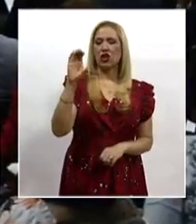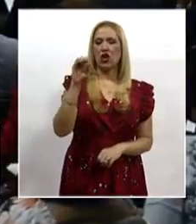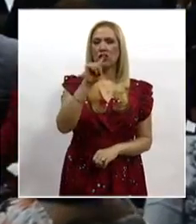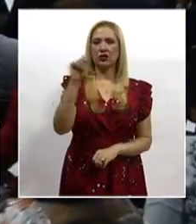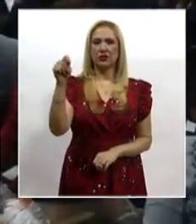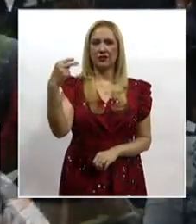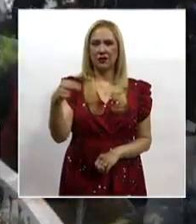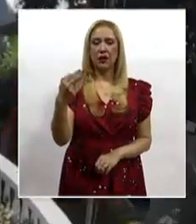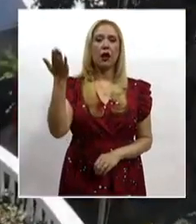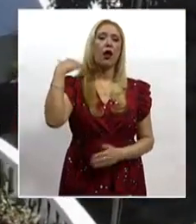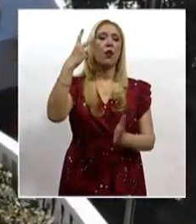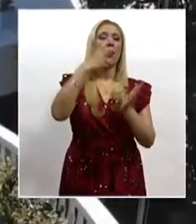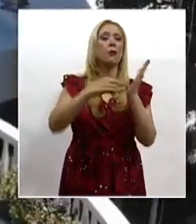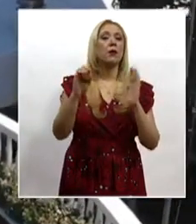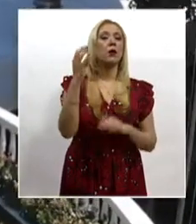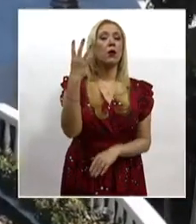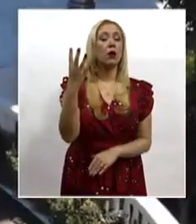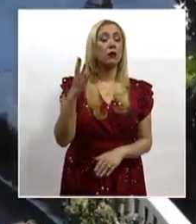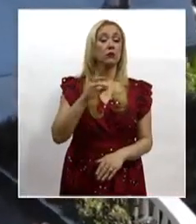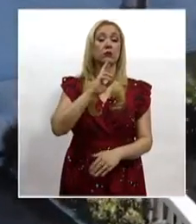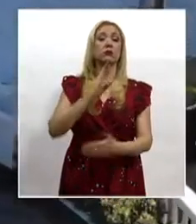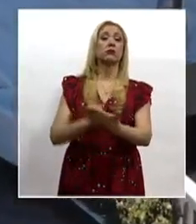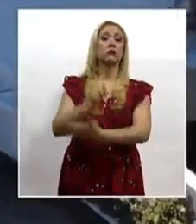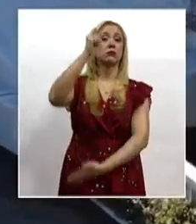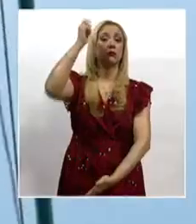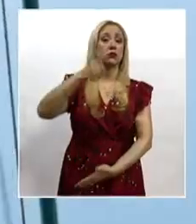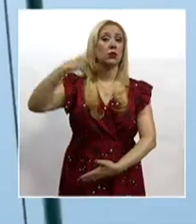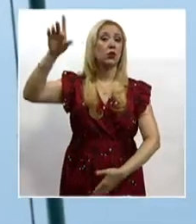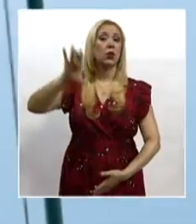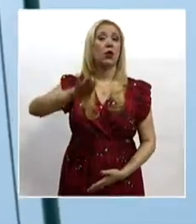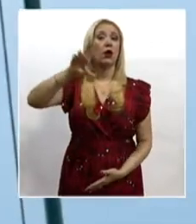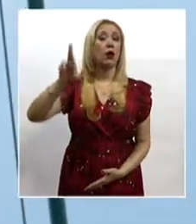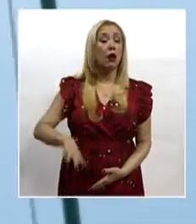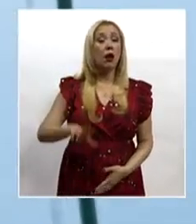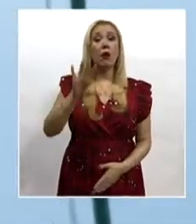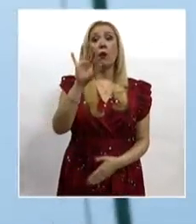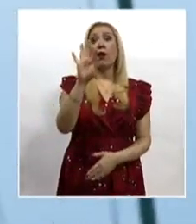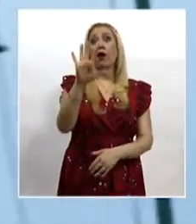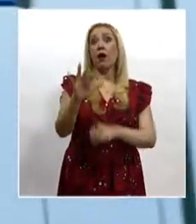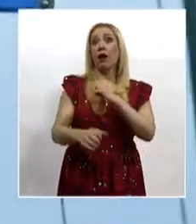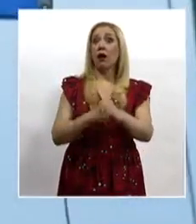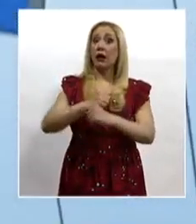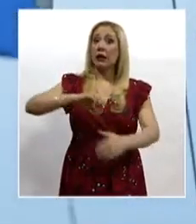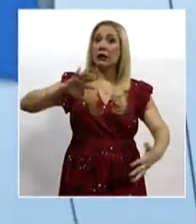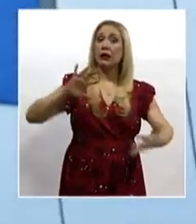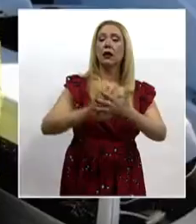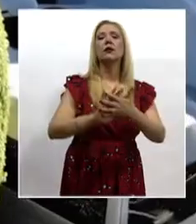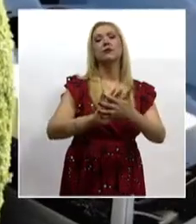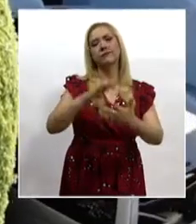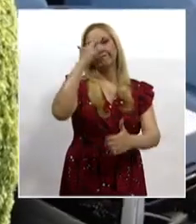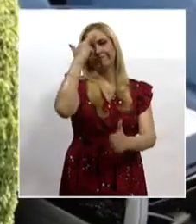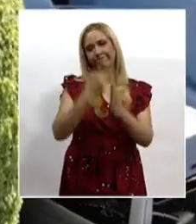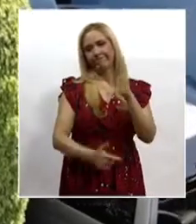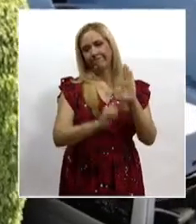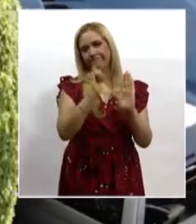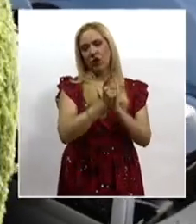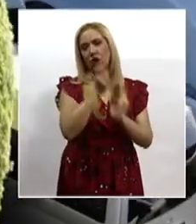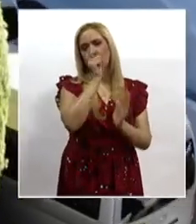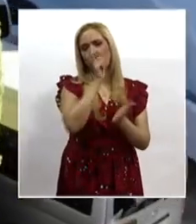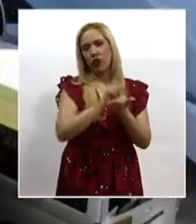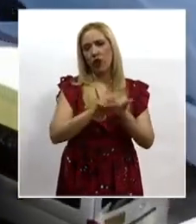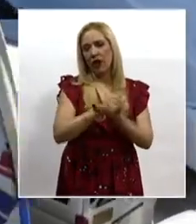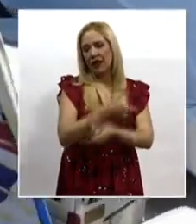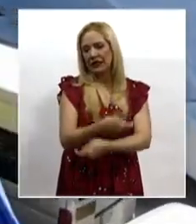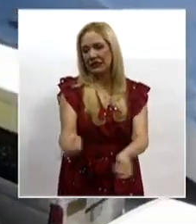en 2004 fue sentenciado por un tribunal de Costa Rica a 45 años de prisión por los delitos de suministrar drogas a